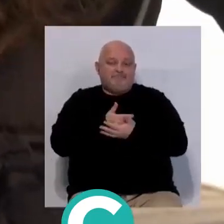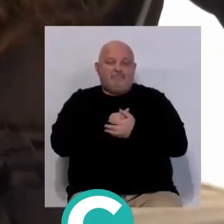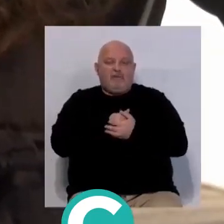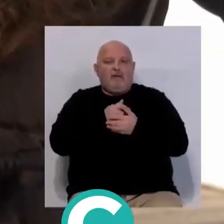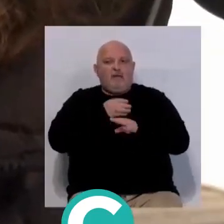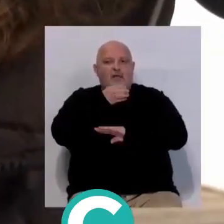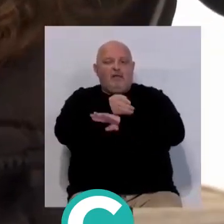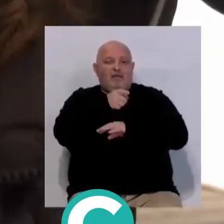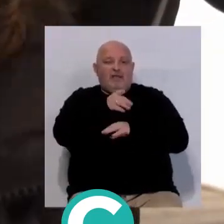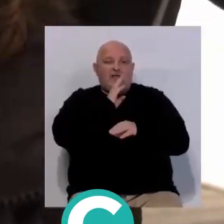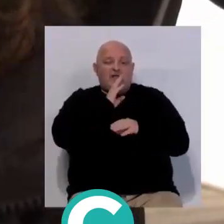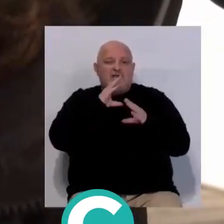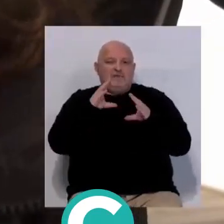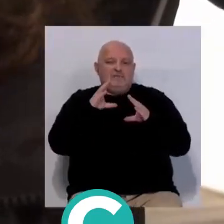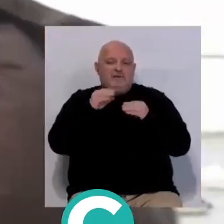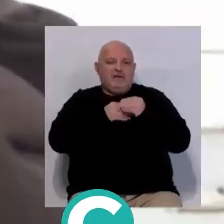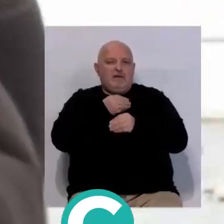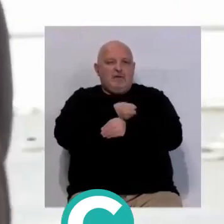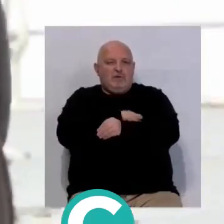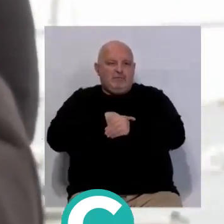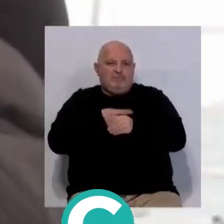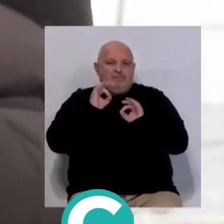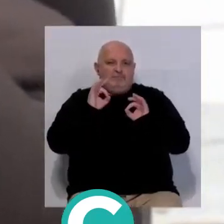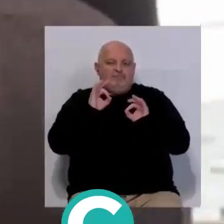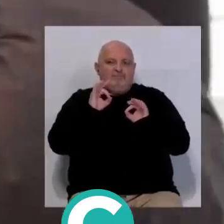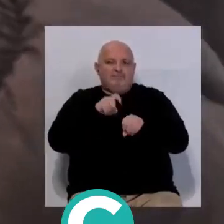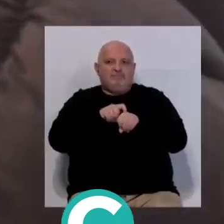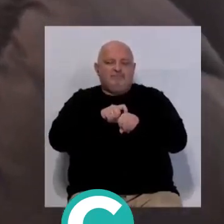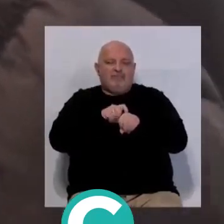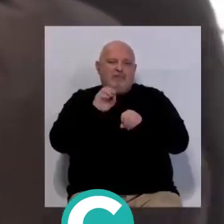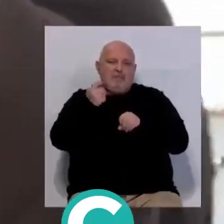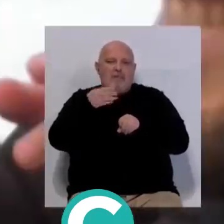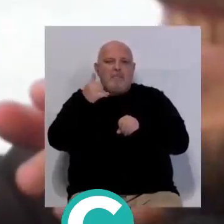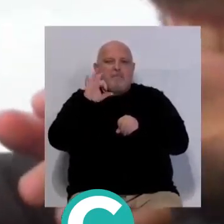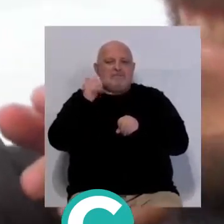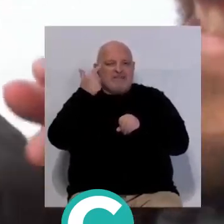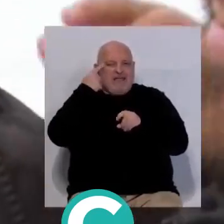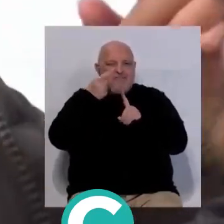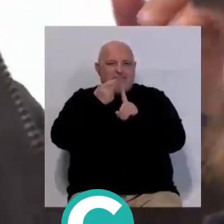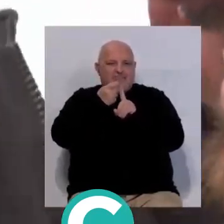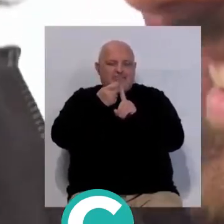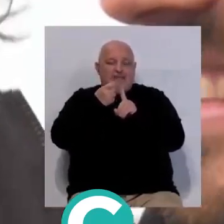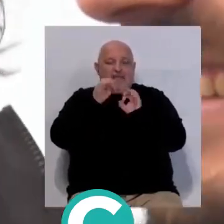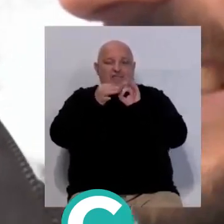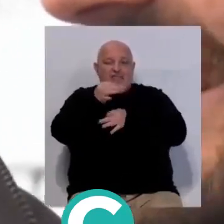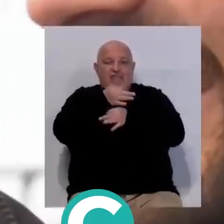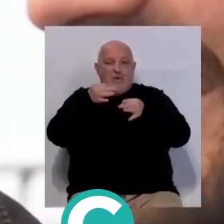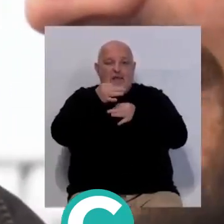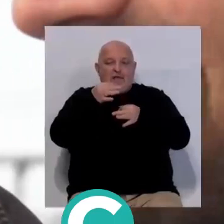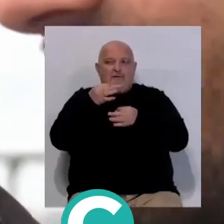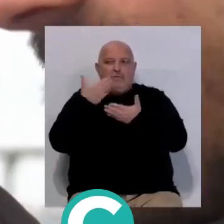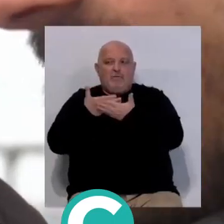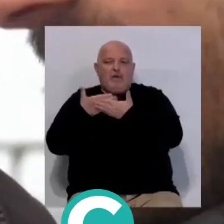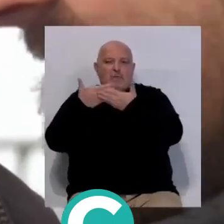la llevamos allí a sacarle una, le sacan una muestra de como una biopsia, y sobre las células de los pacientes